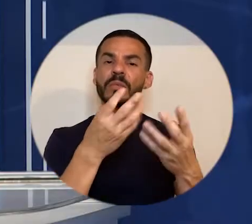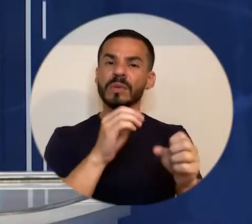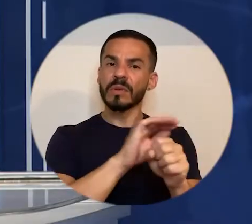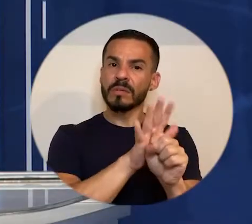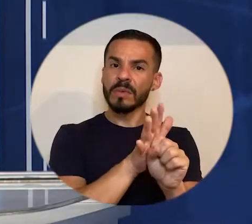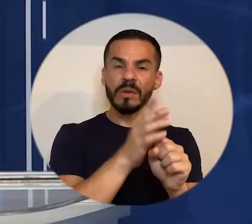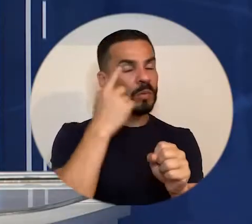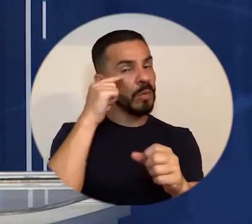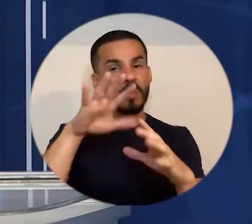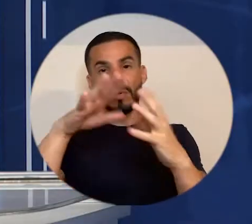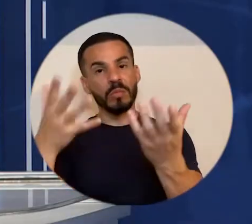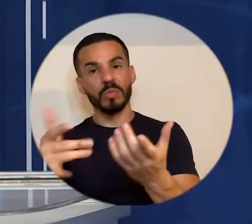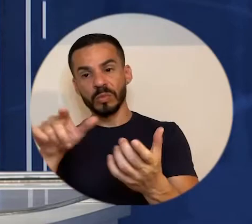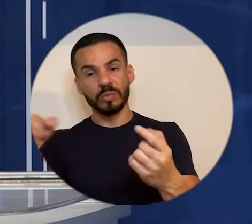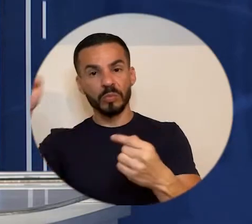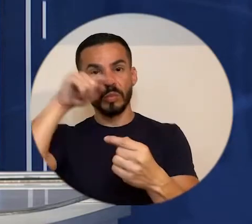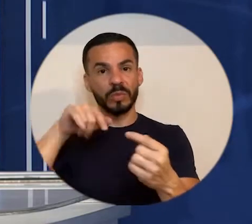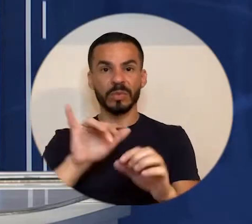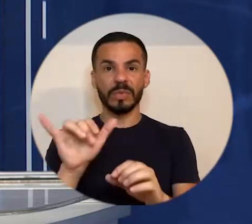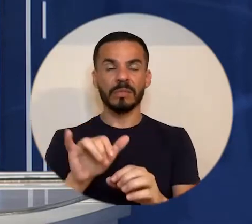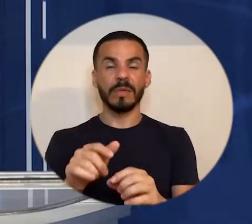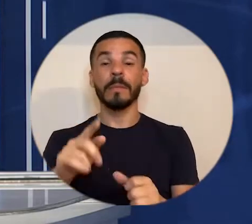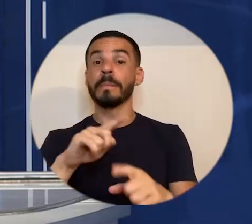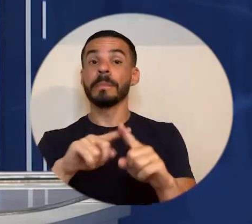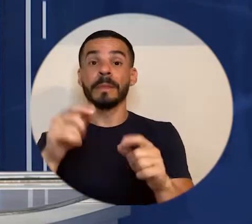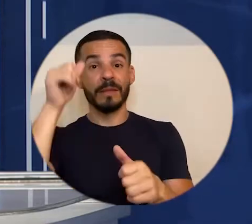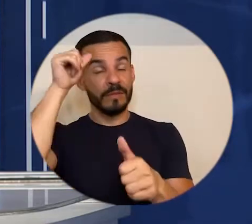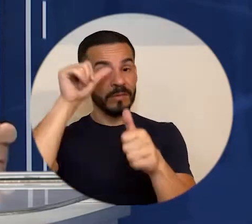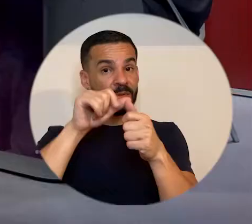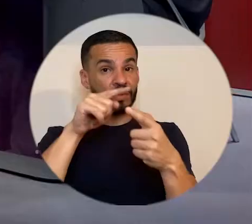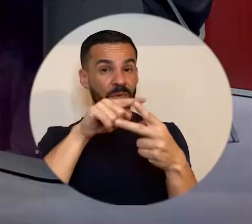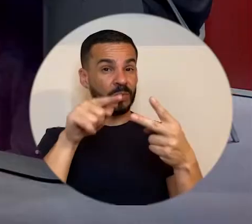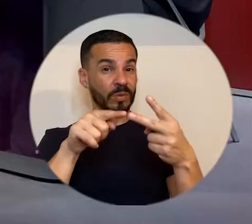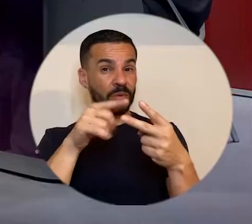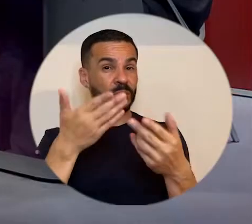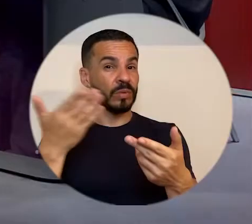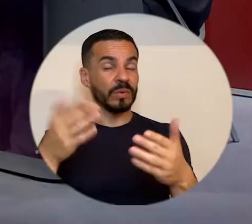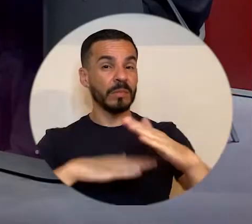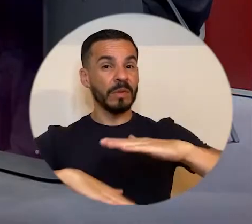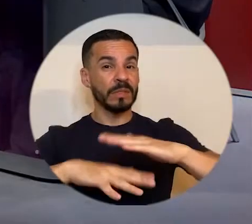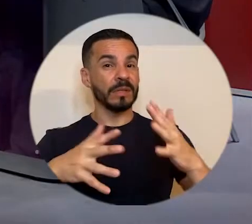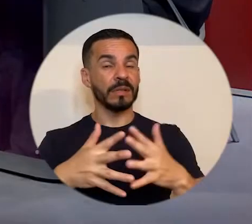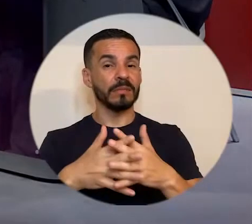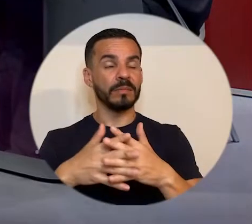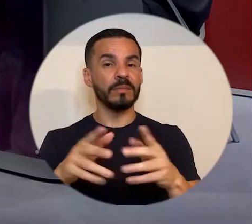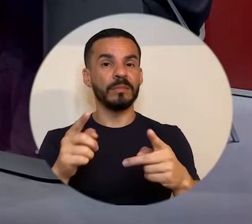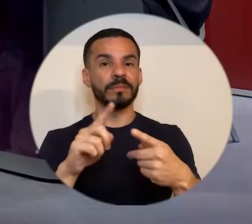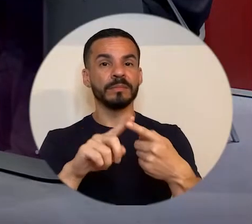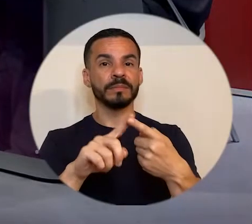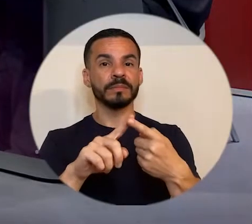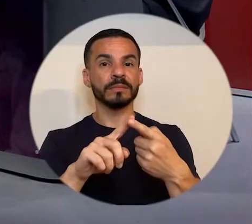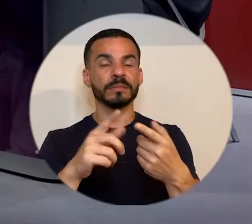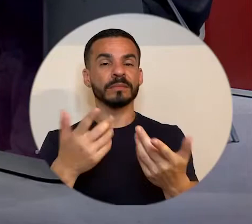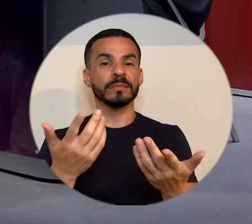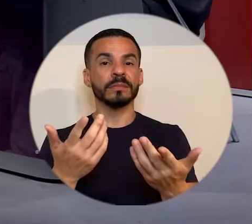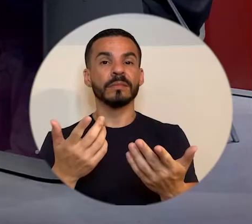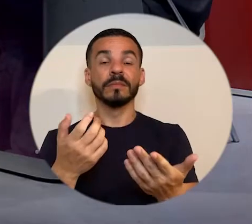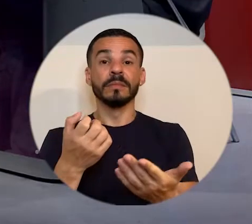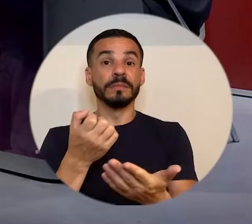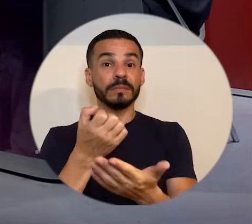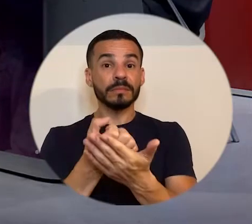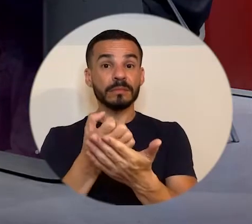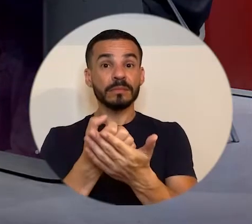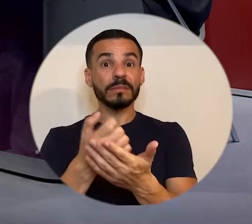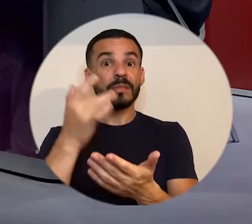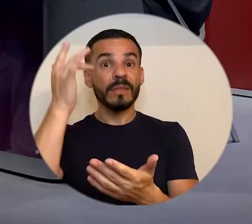muy golpeada por la pandemia como la del resto del mundo? Pero recordamos dos cosas básicas de Estados Unidos. Uno,